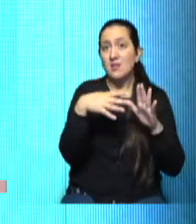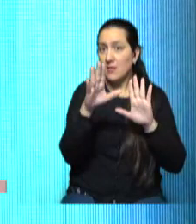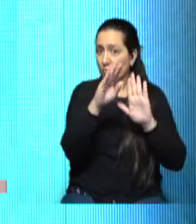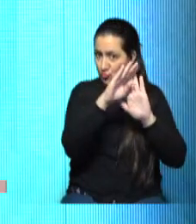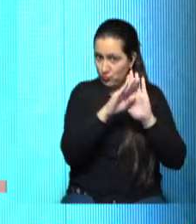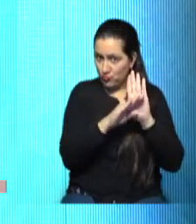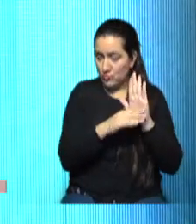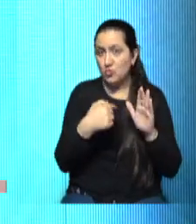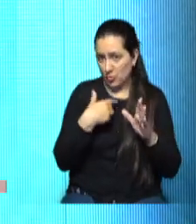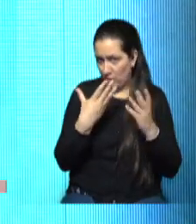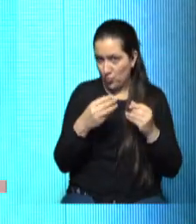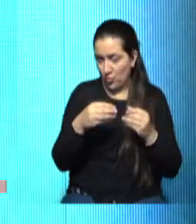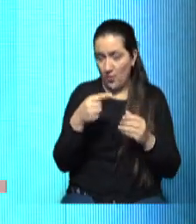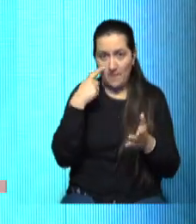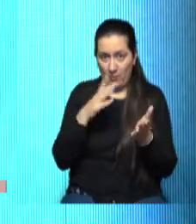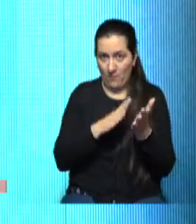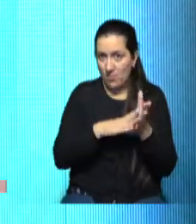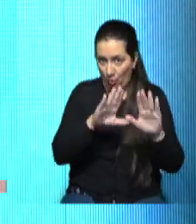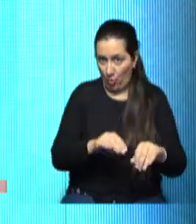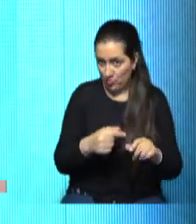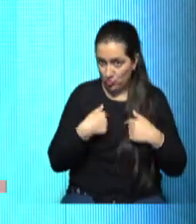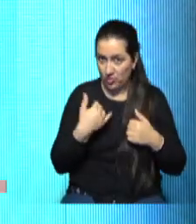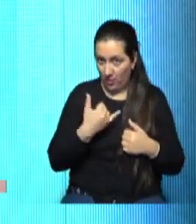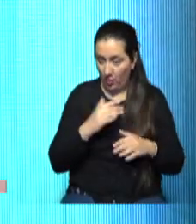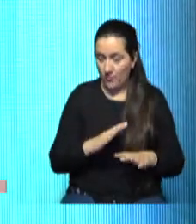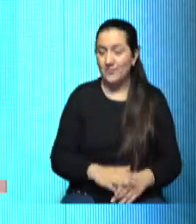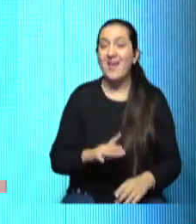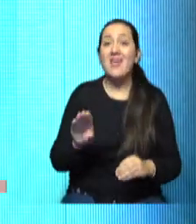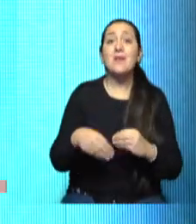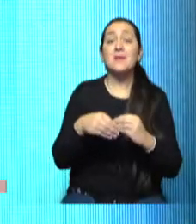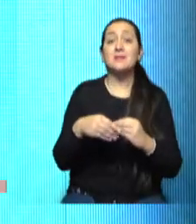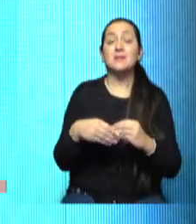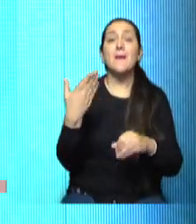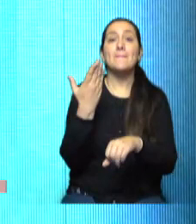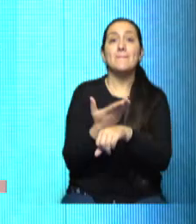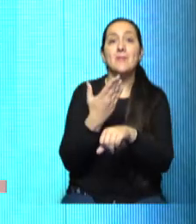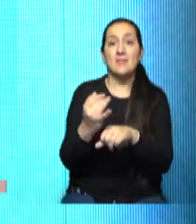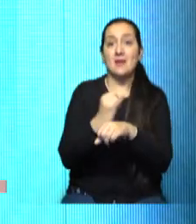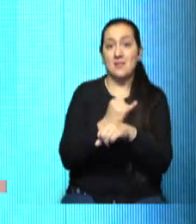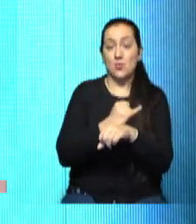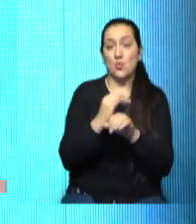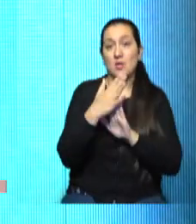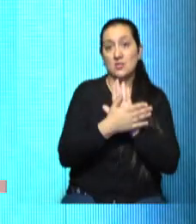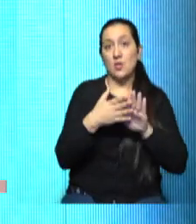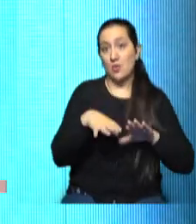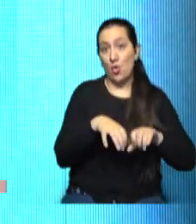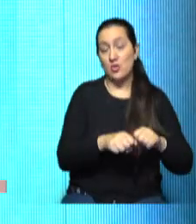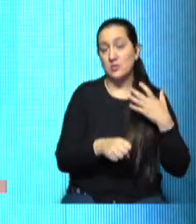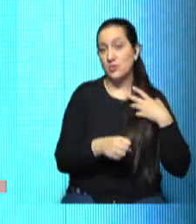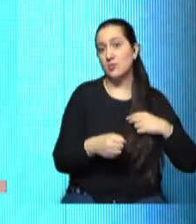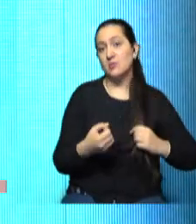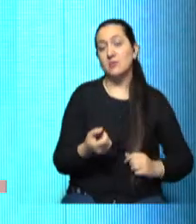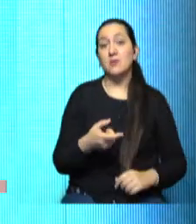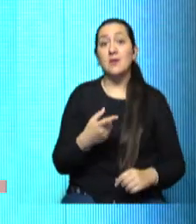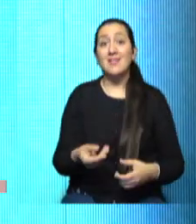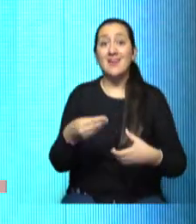todo documentado este y además Pide al instituto ampararse en un